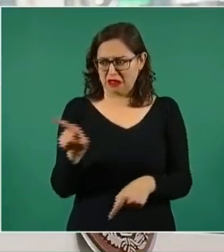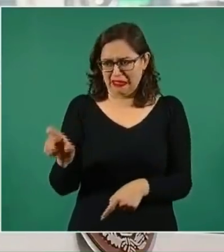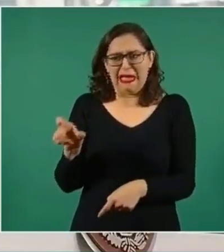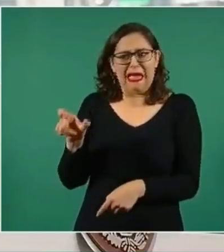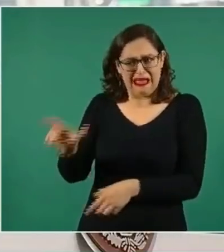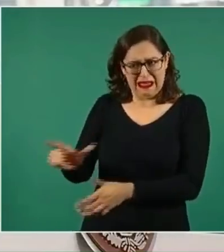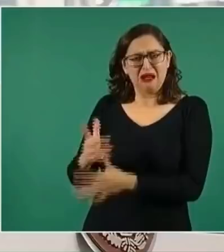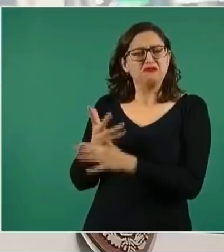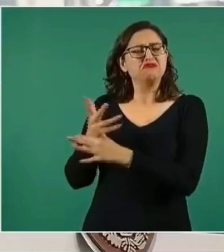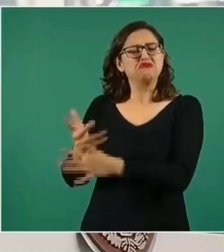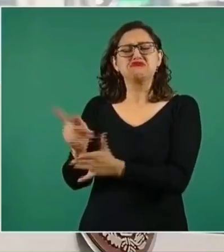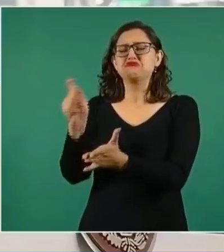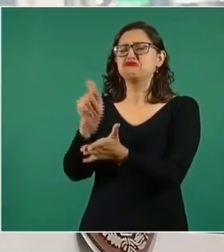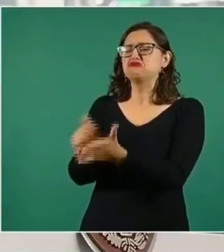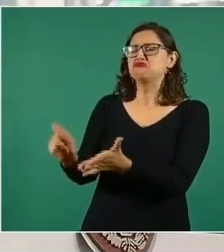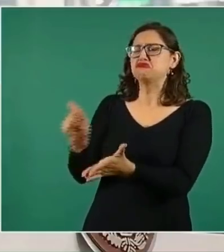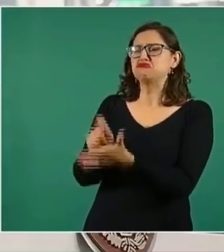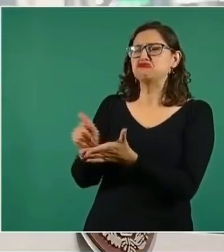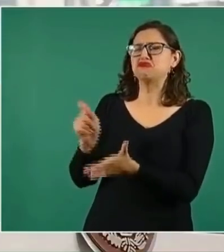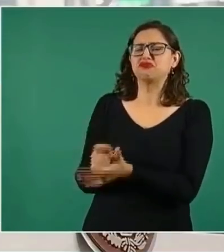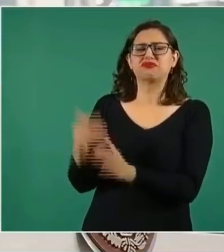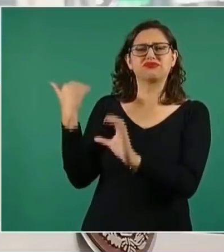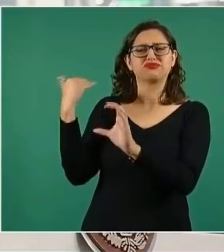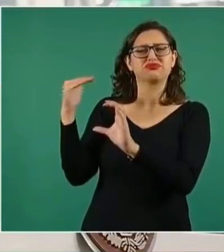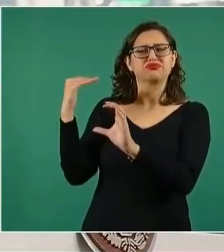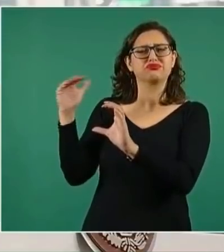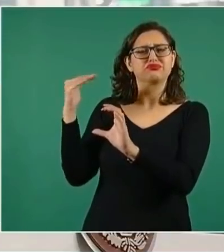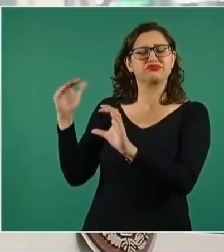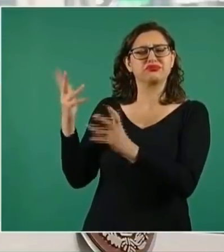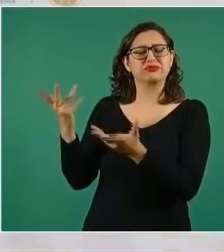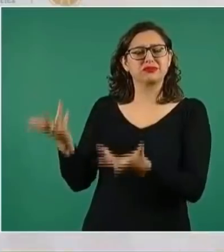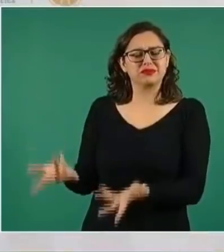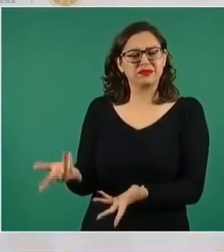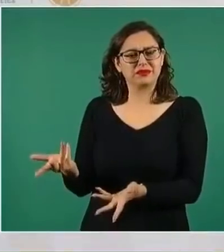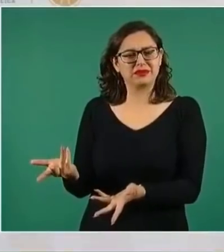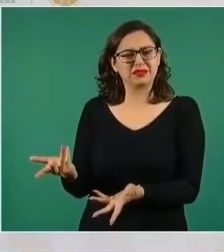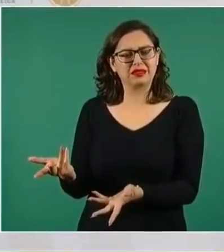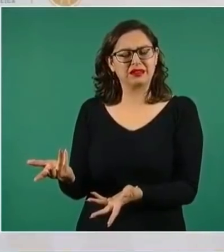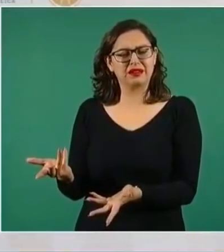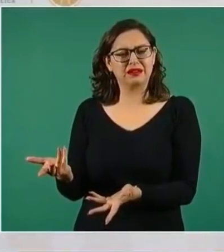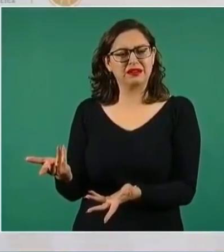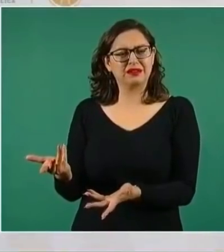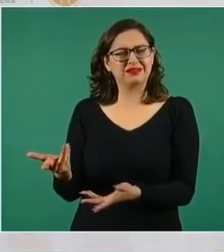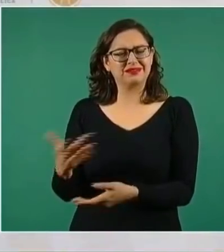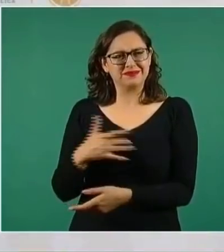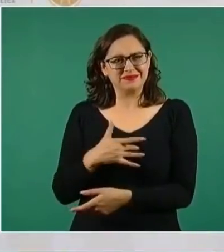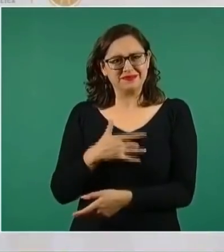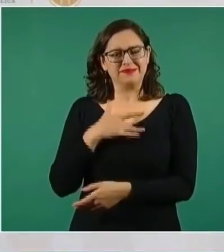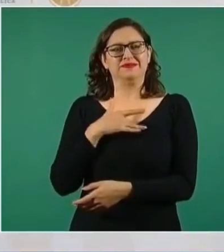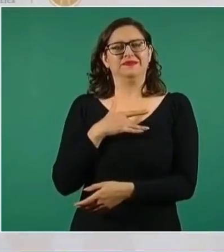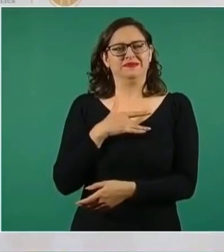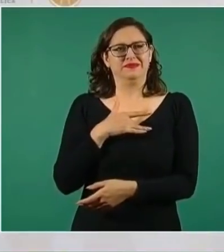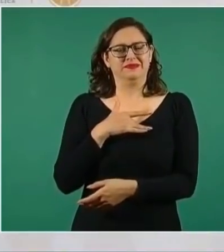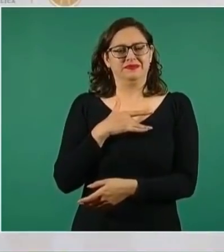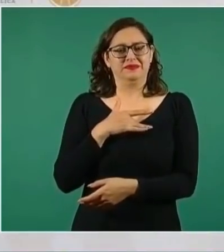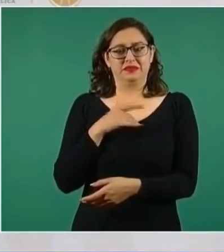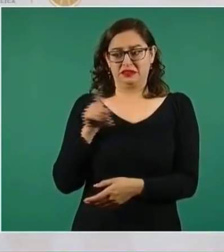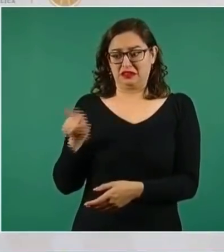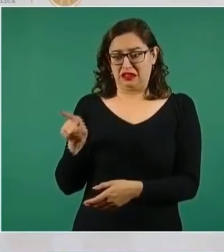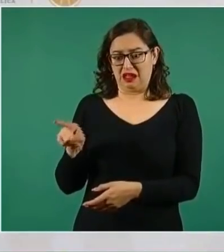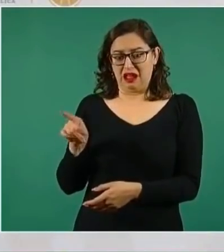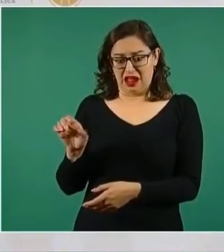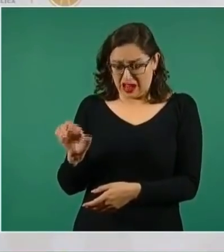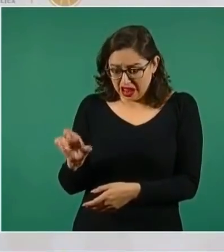relatadas en sus cartas al rey. Pensemos, por ejemplo, en ese pasaje que